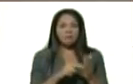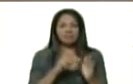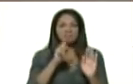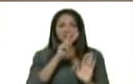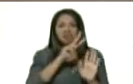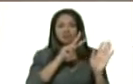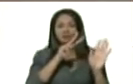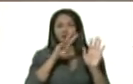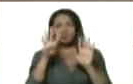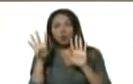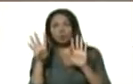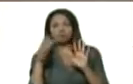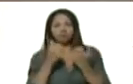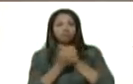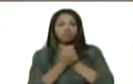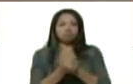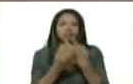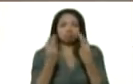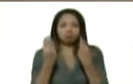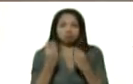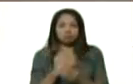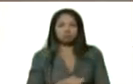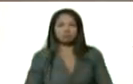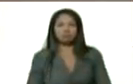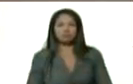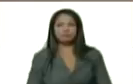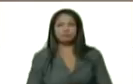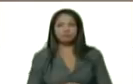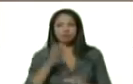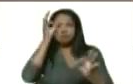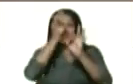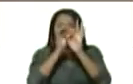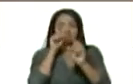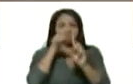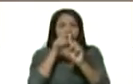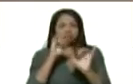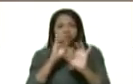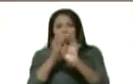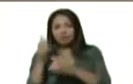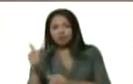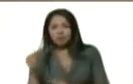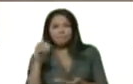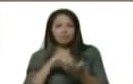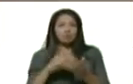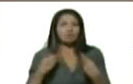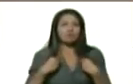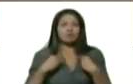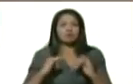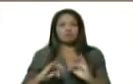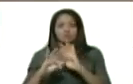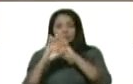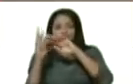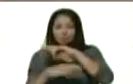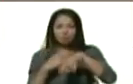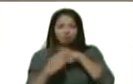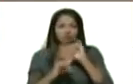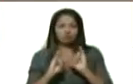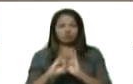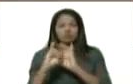2079 CPT, los quiero mucho, ¿oyeron? Tengo gran fe en ustedes, pongo mi vida y la vida de esta revolución en